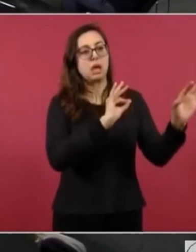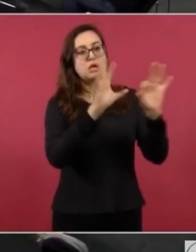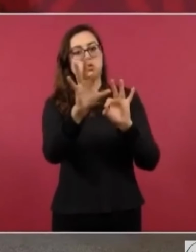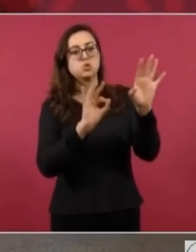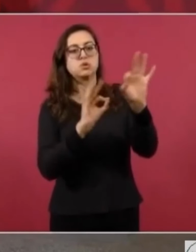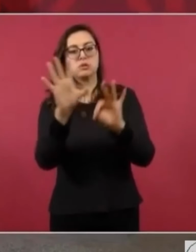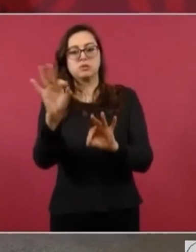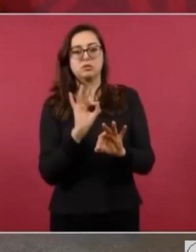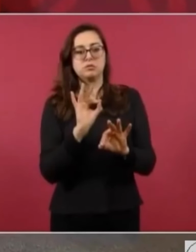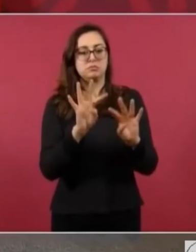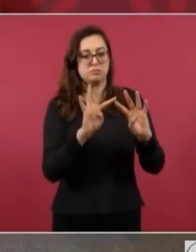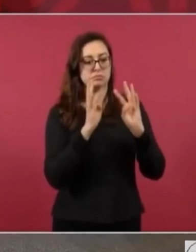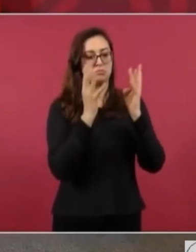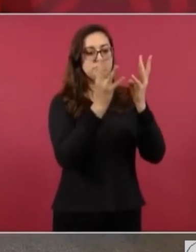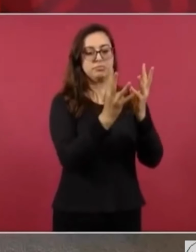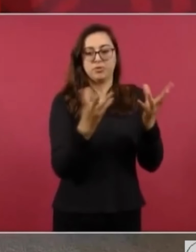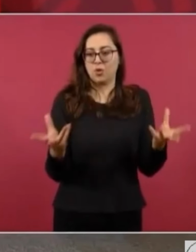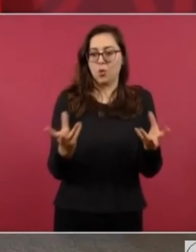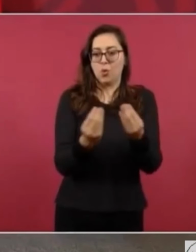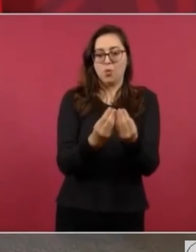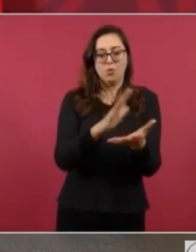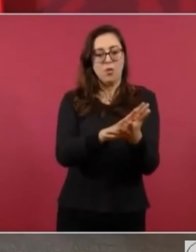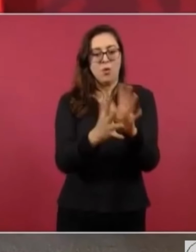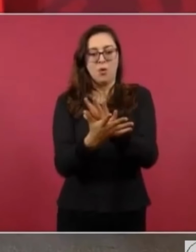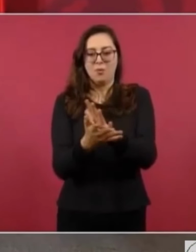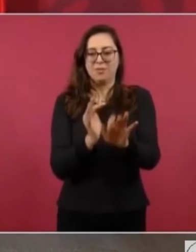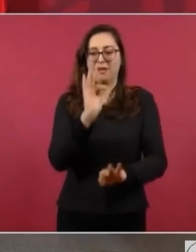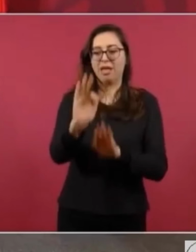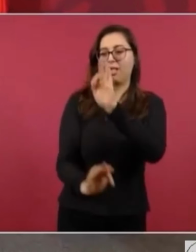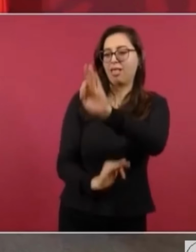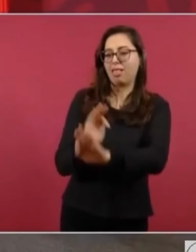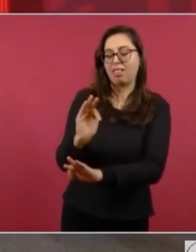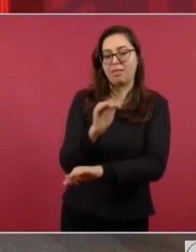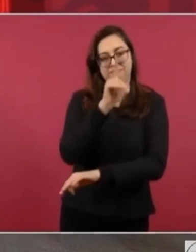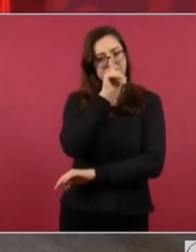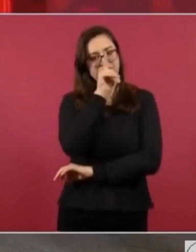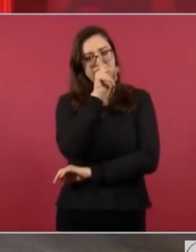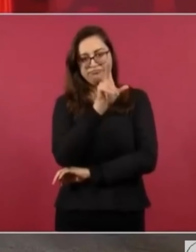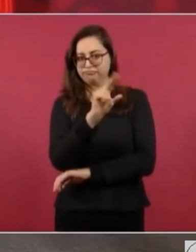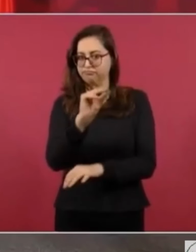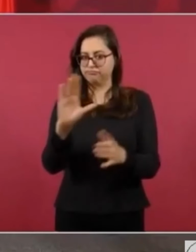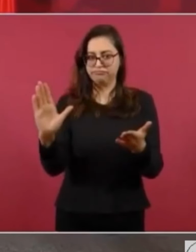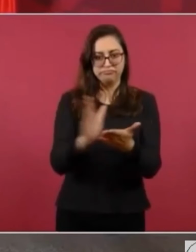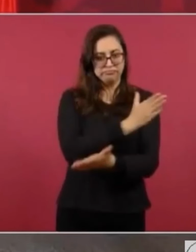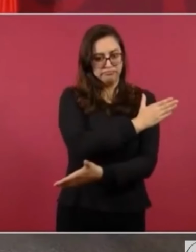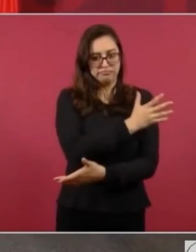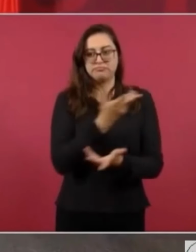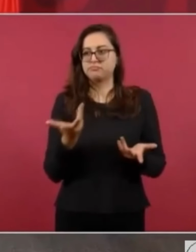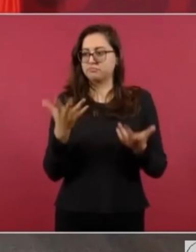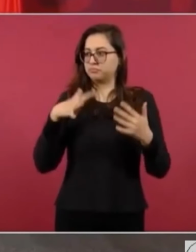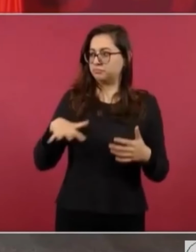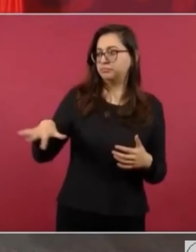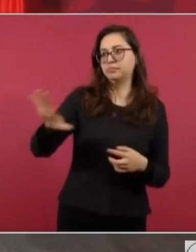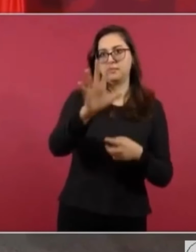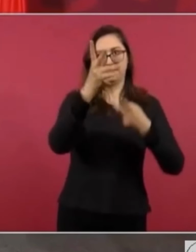para que no estuviesen al servicio de los partidos, sino que representaran al